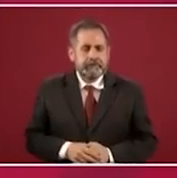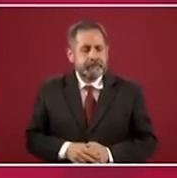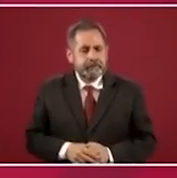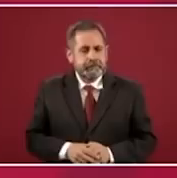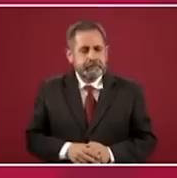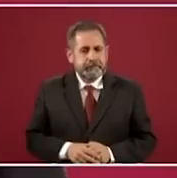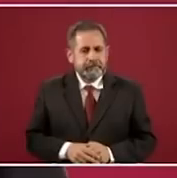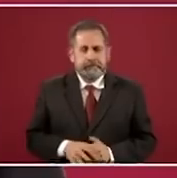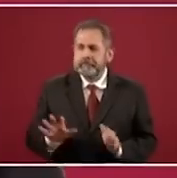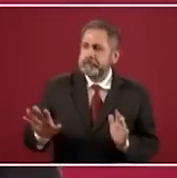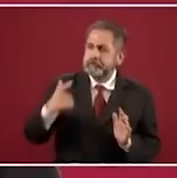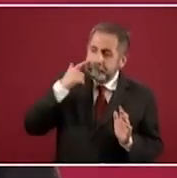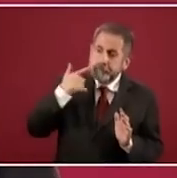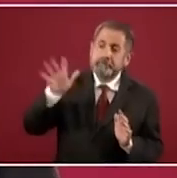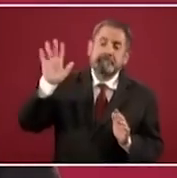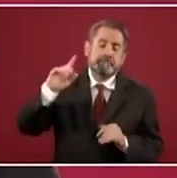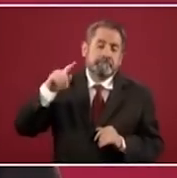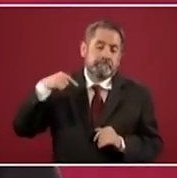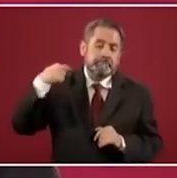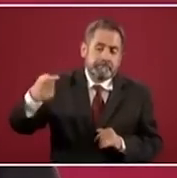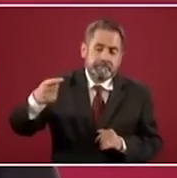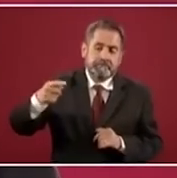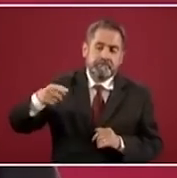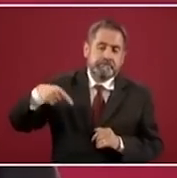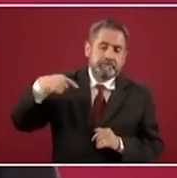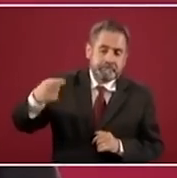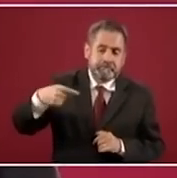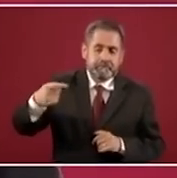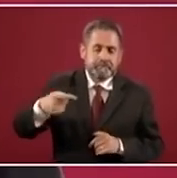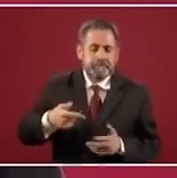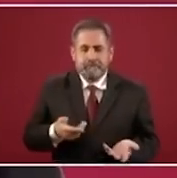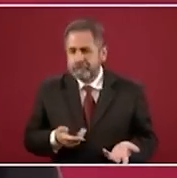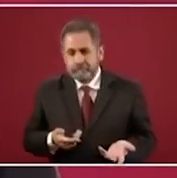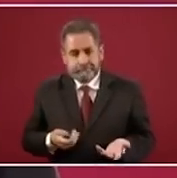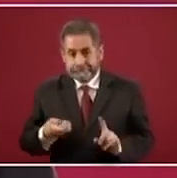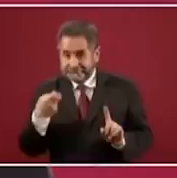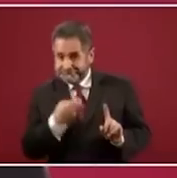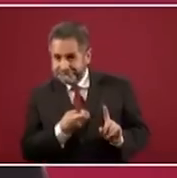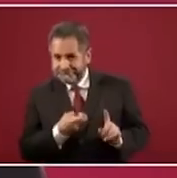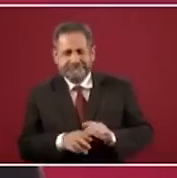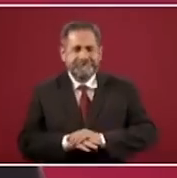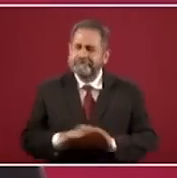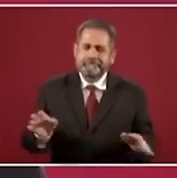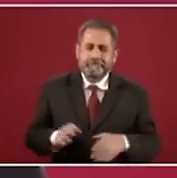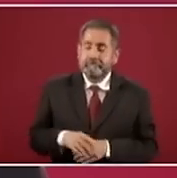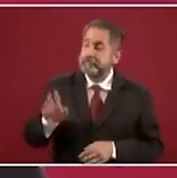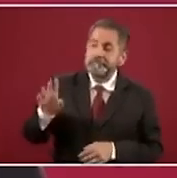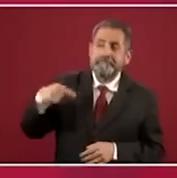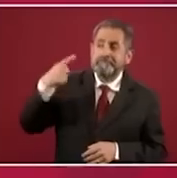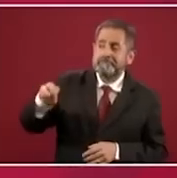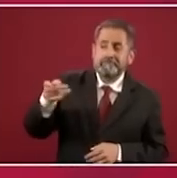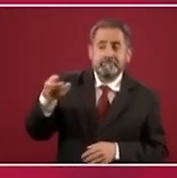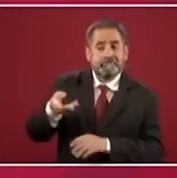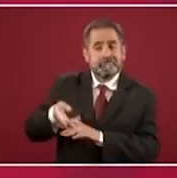déjame a ver si mañana lo resuelvo, pero te digo que está